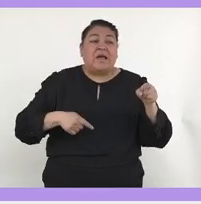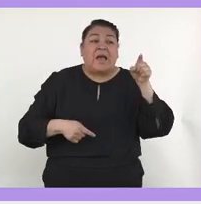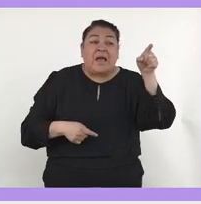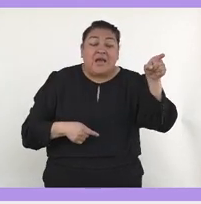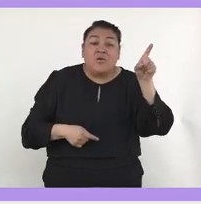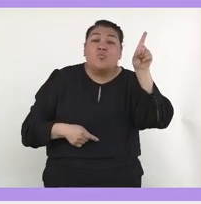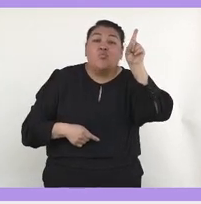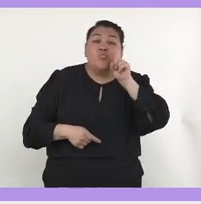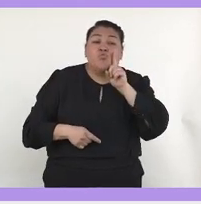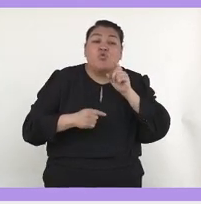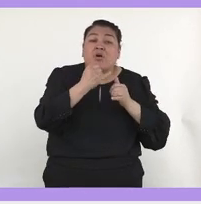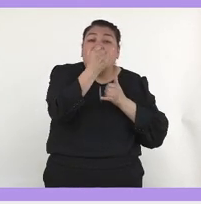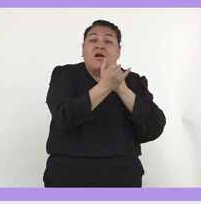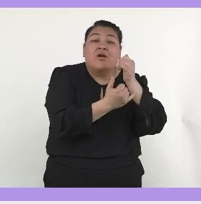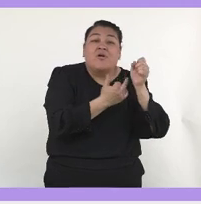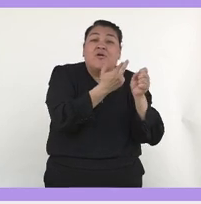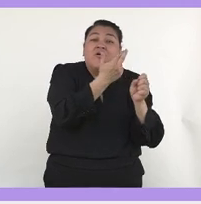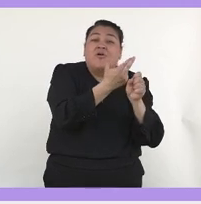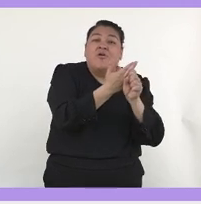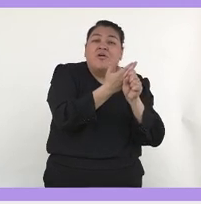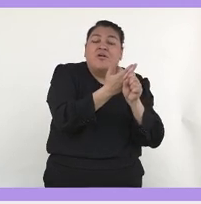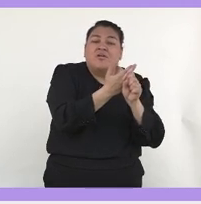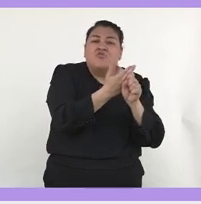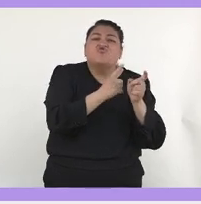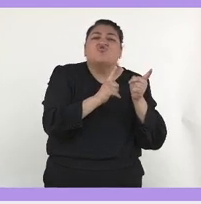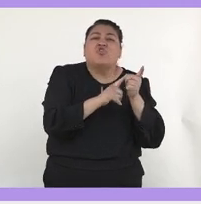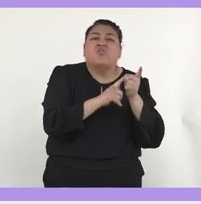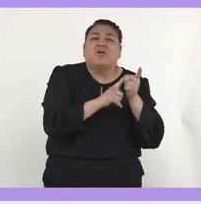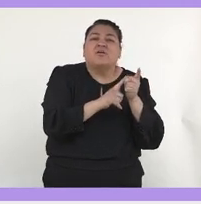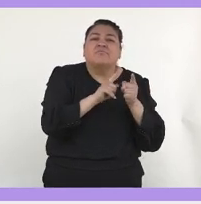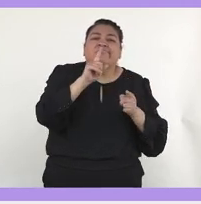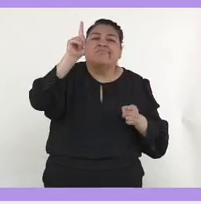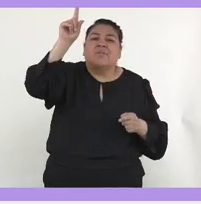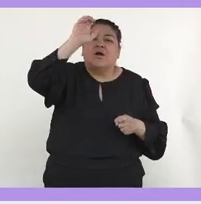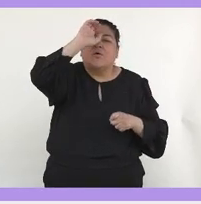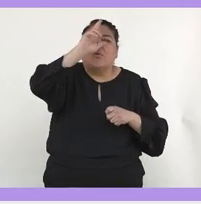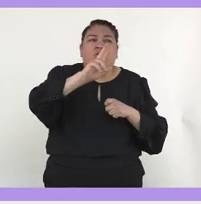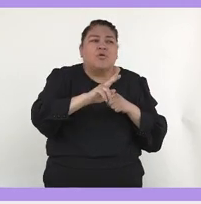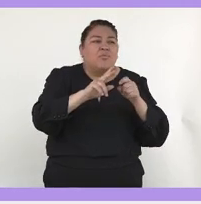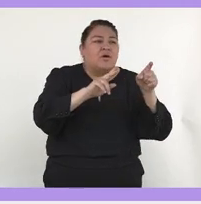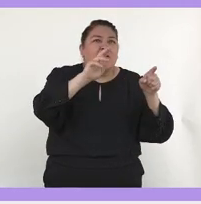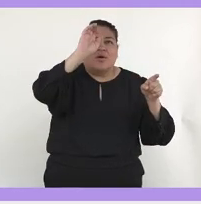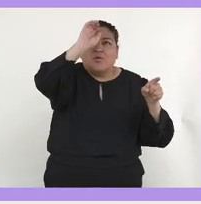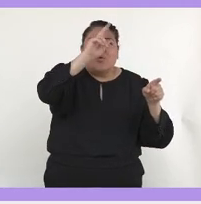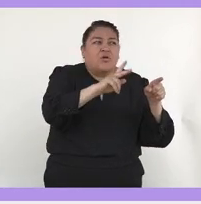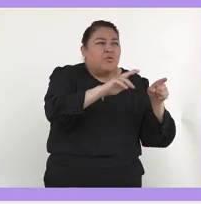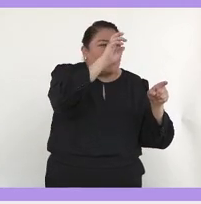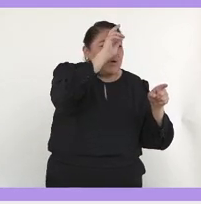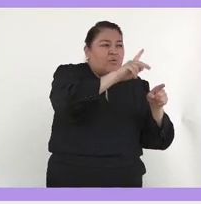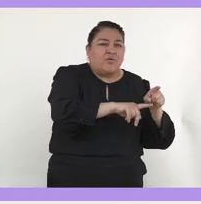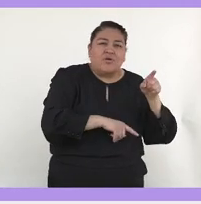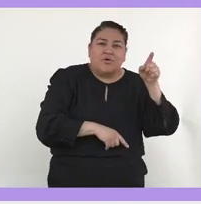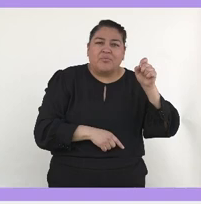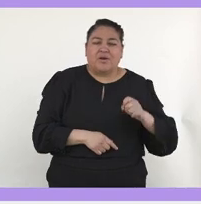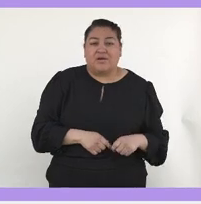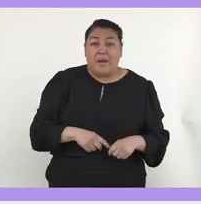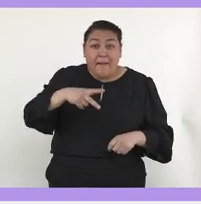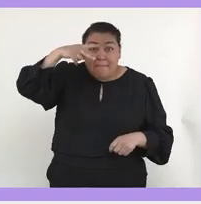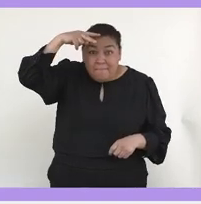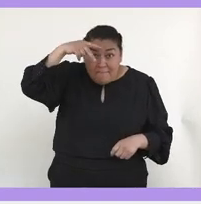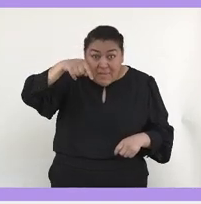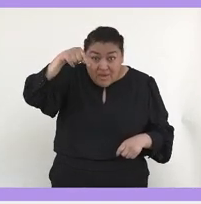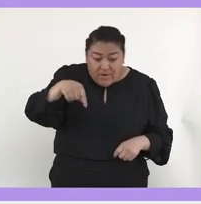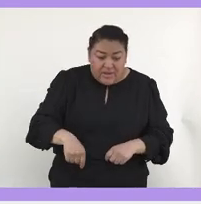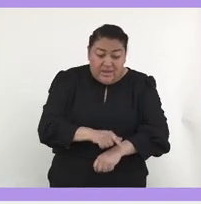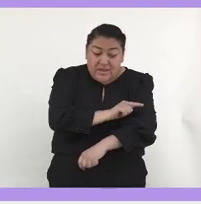jugadoras de nivel en Europa y nosotros ya tenemos una gran ventaja sobre ellas porque la Liga Mexicana